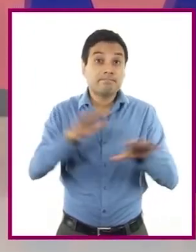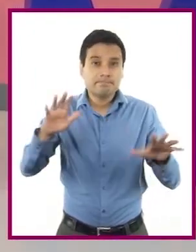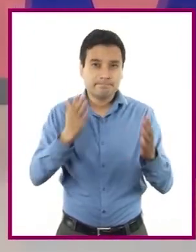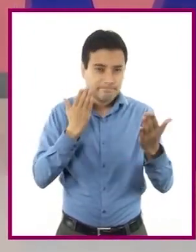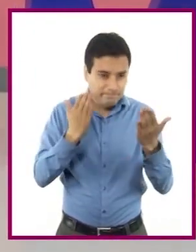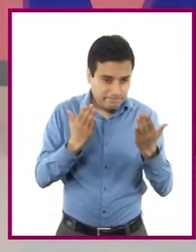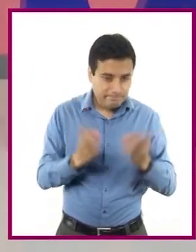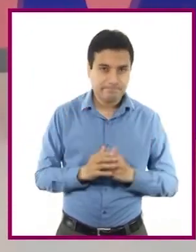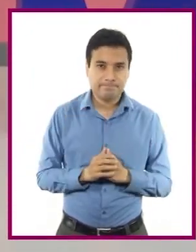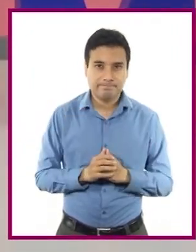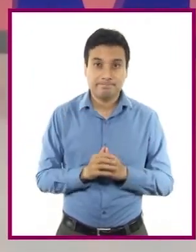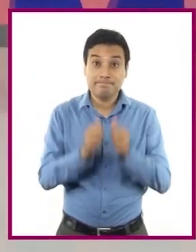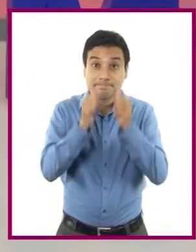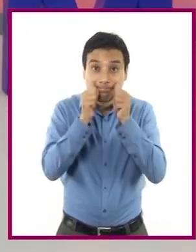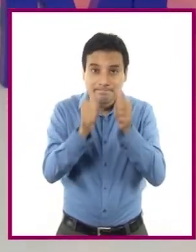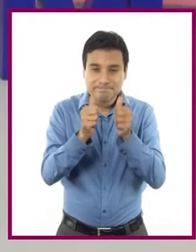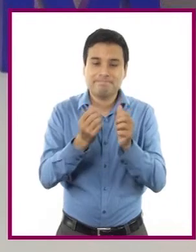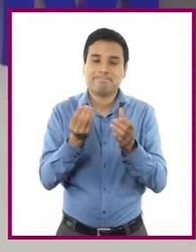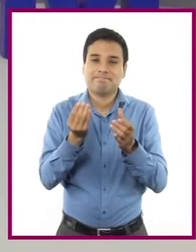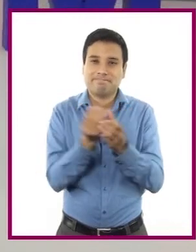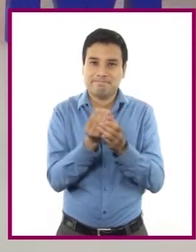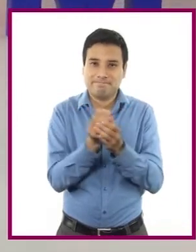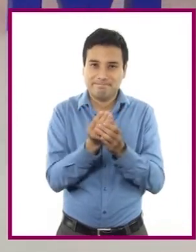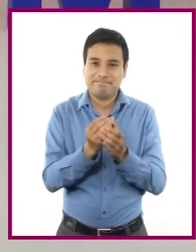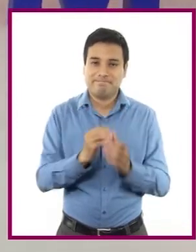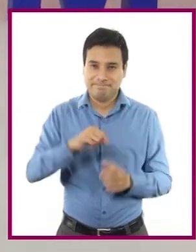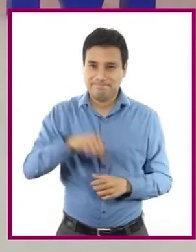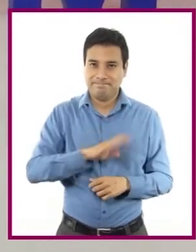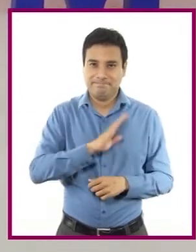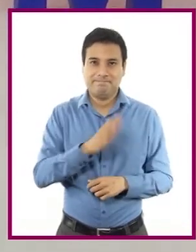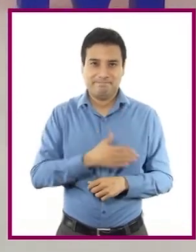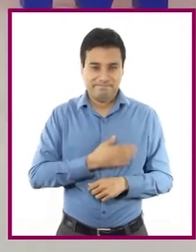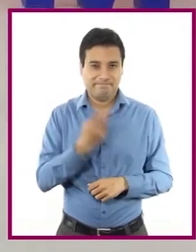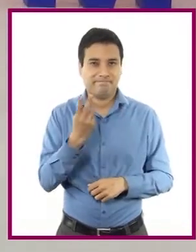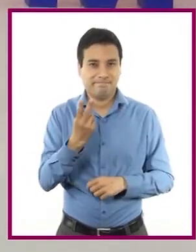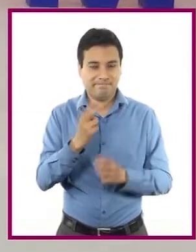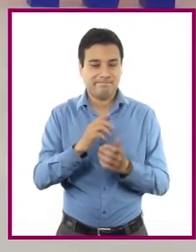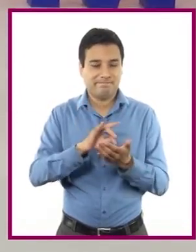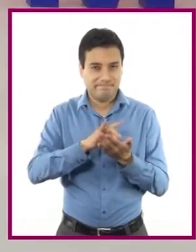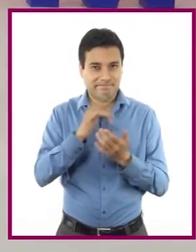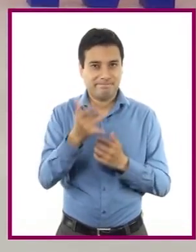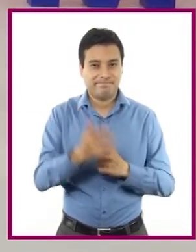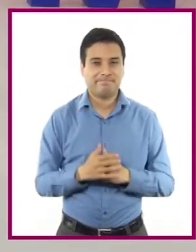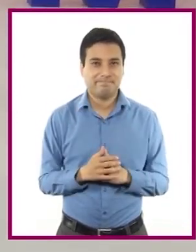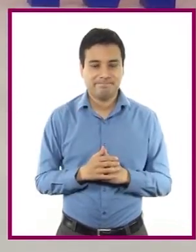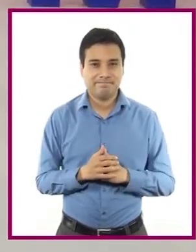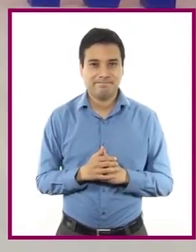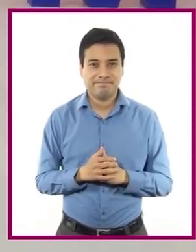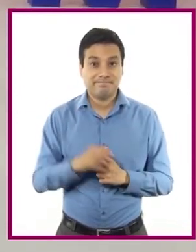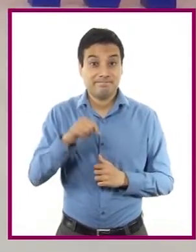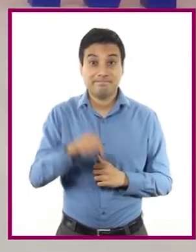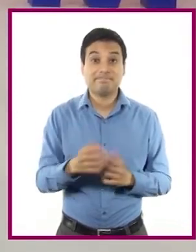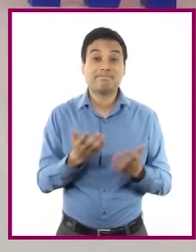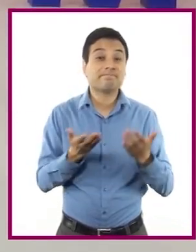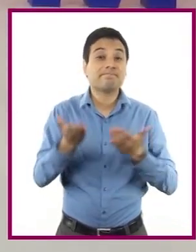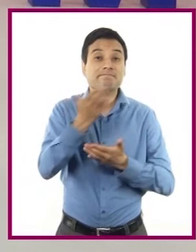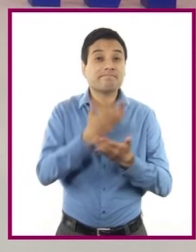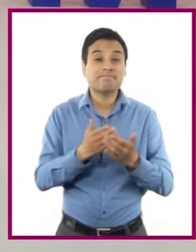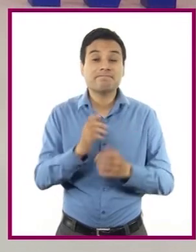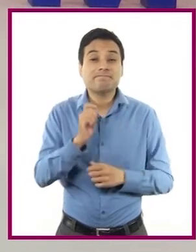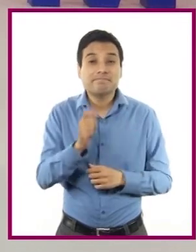sustentada. Gracias por compartir con nosotros esta sesión de Lengua Materna 2, en la que hemos compartido sobre